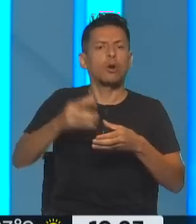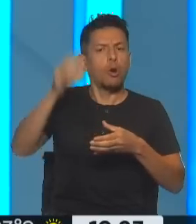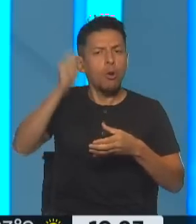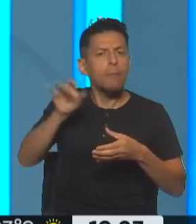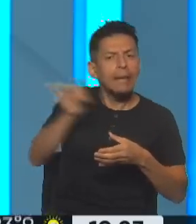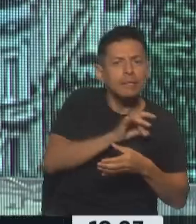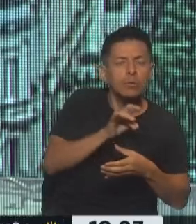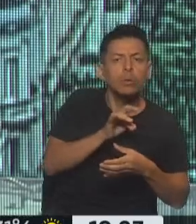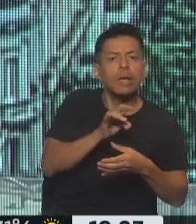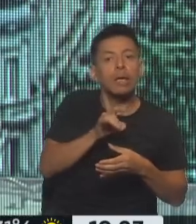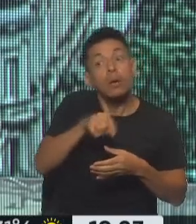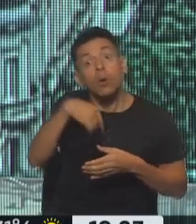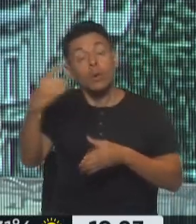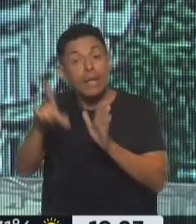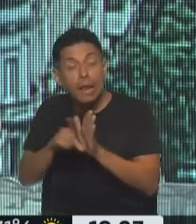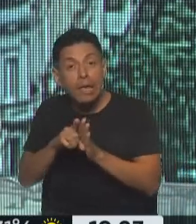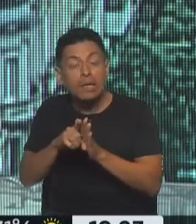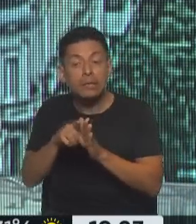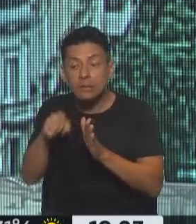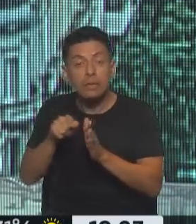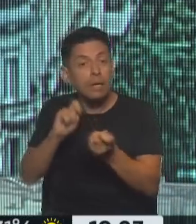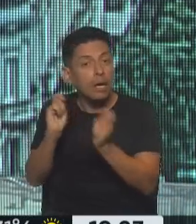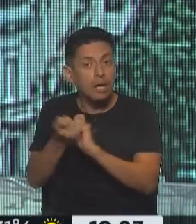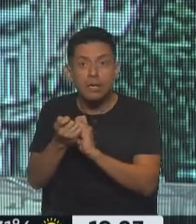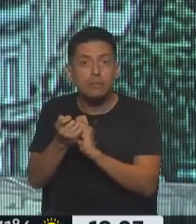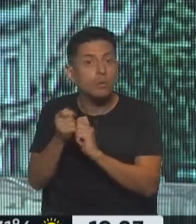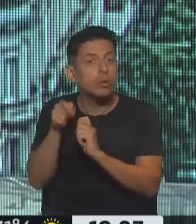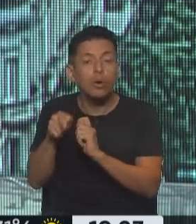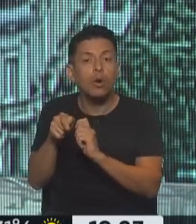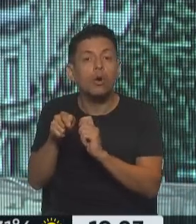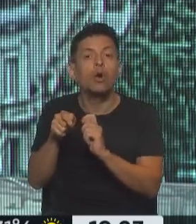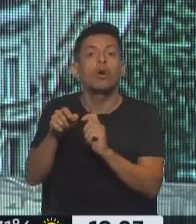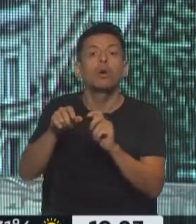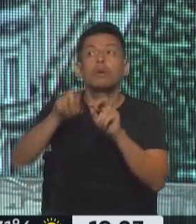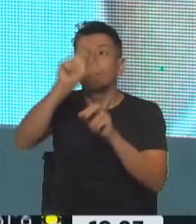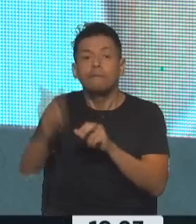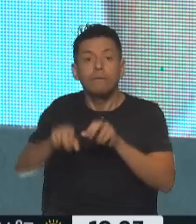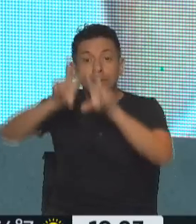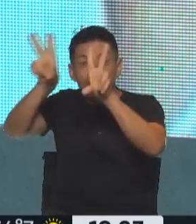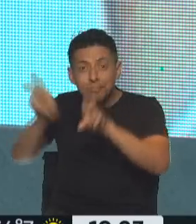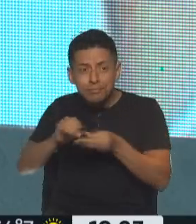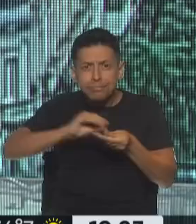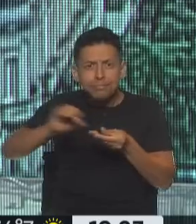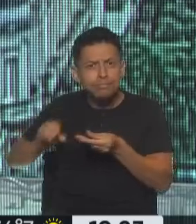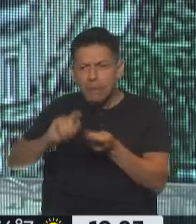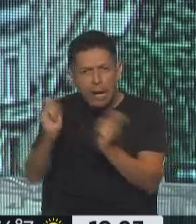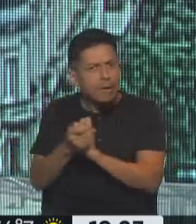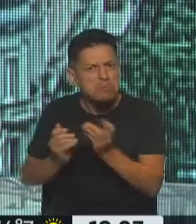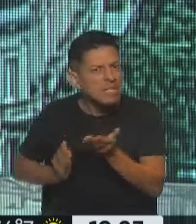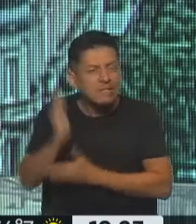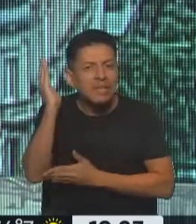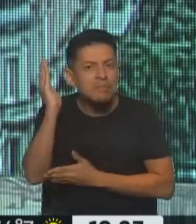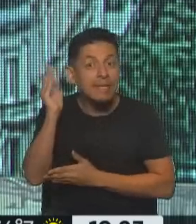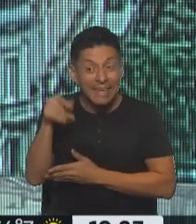es la ley que modifica para siempre el tema de la coparticipación federal. O sea, esos diálogos tienen